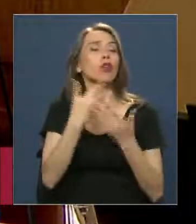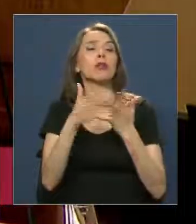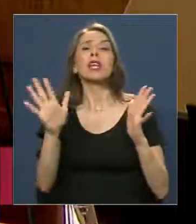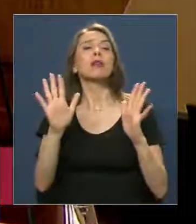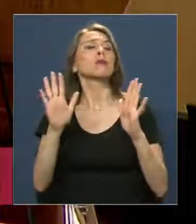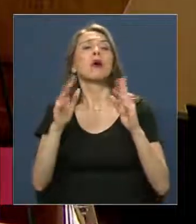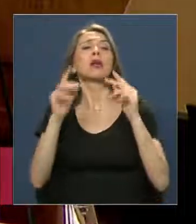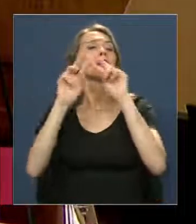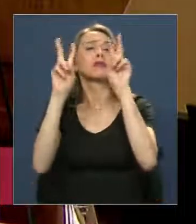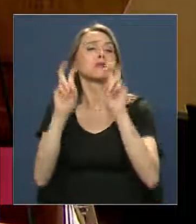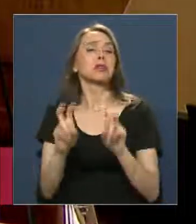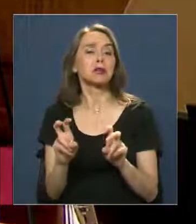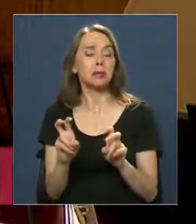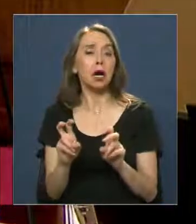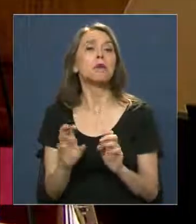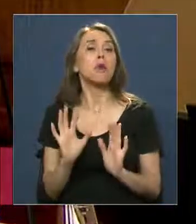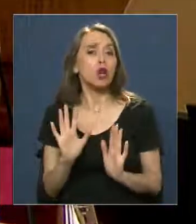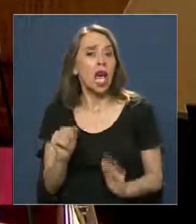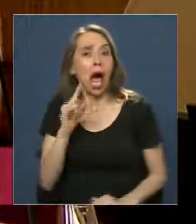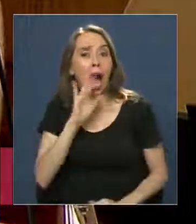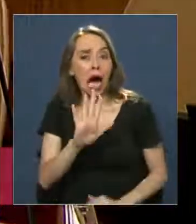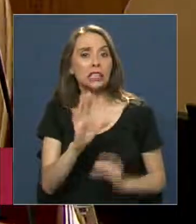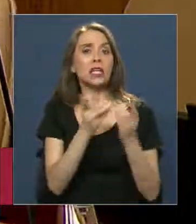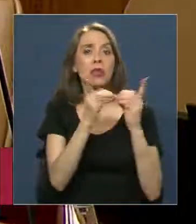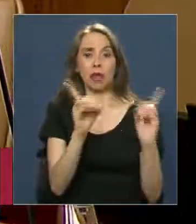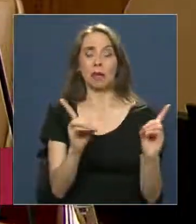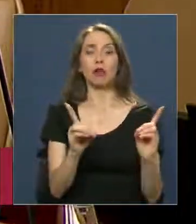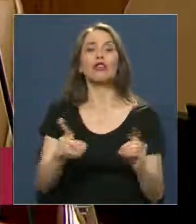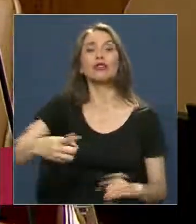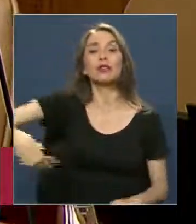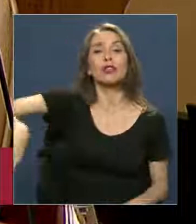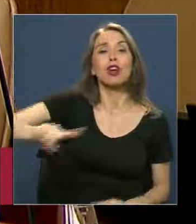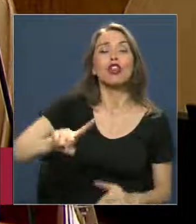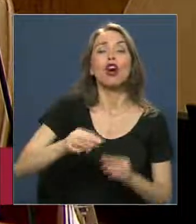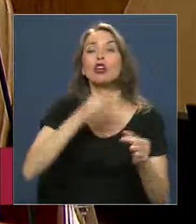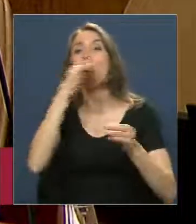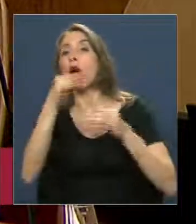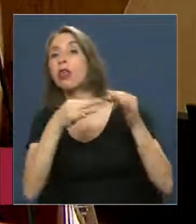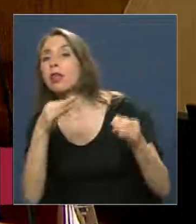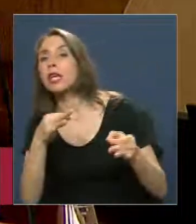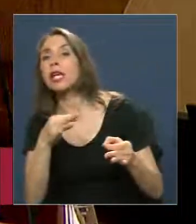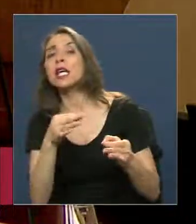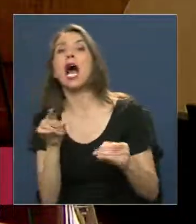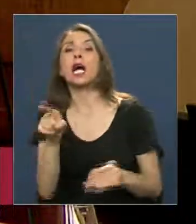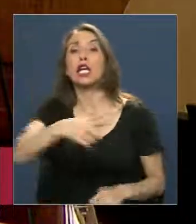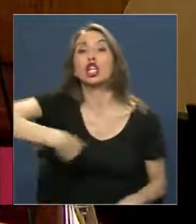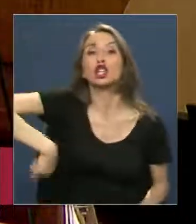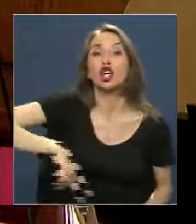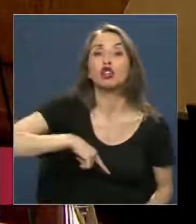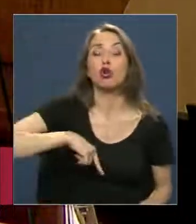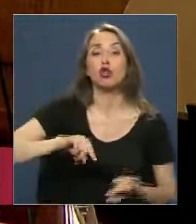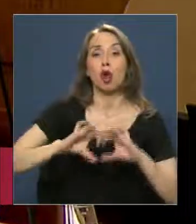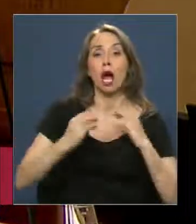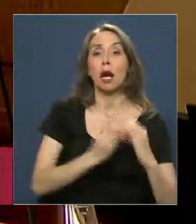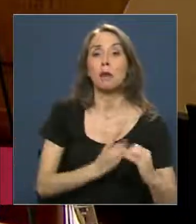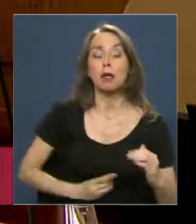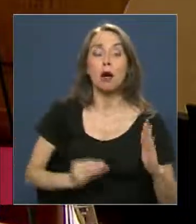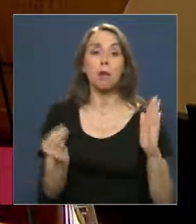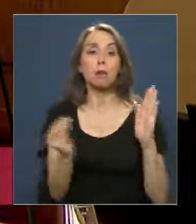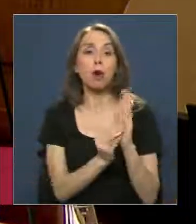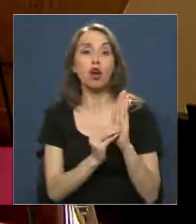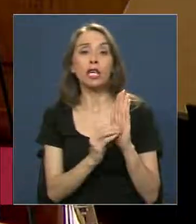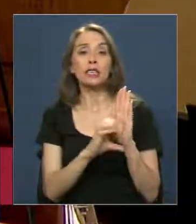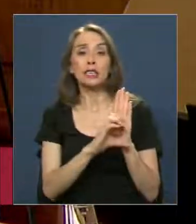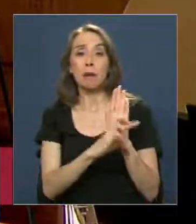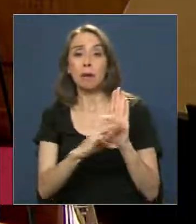en democracia. Entonces, no generemos la sensación de que estamos creando un tipo delictivo tan